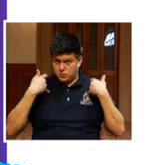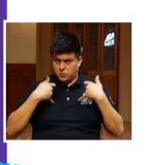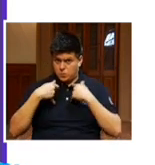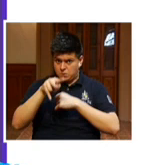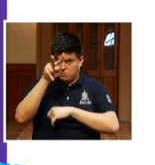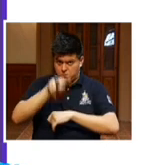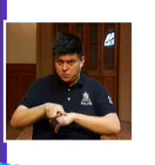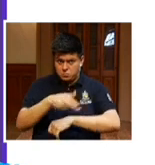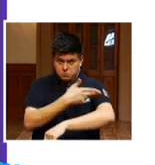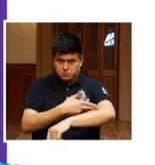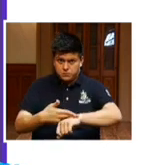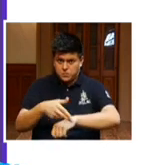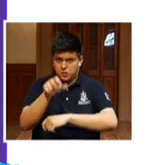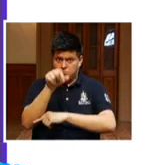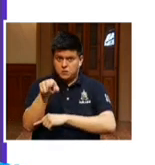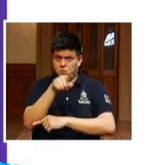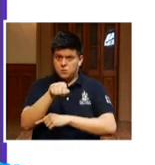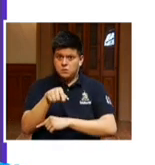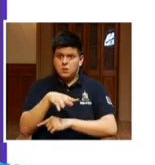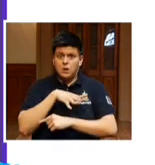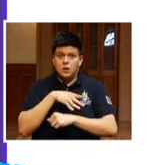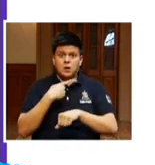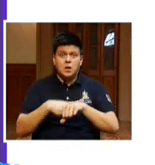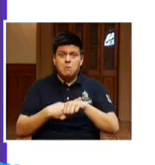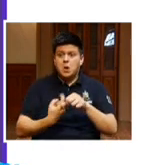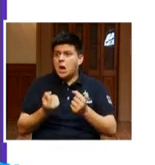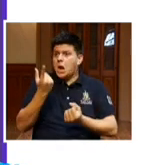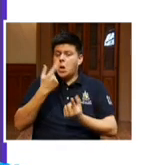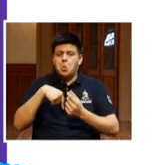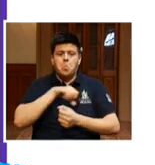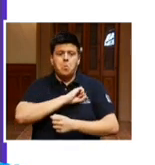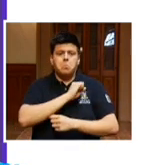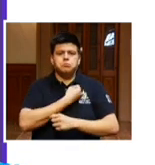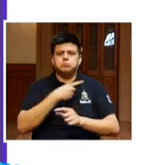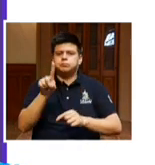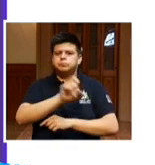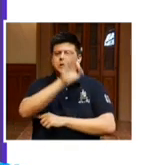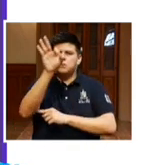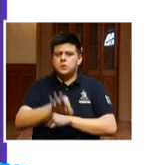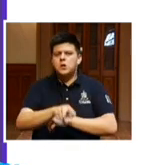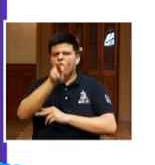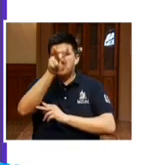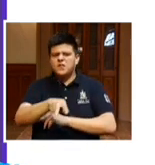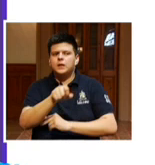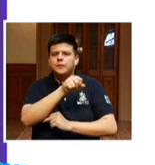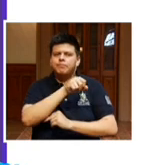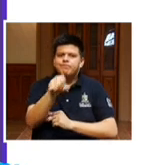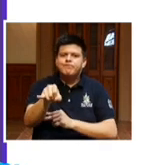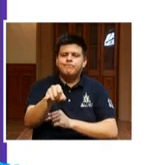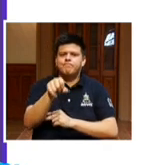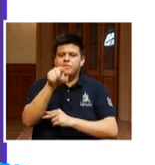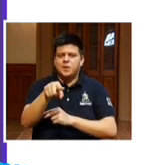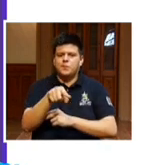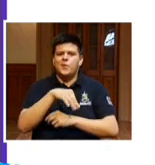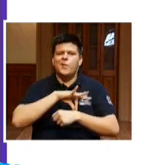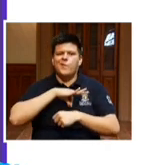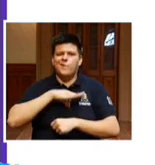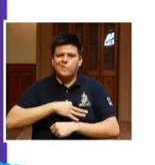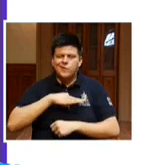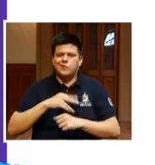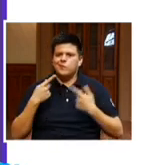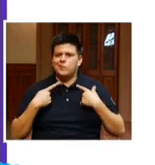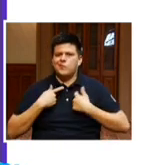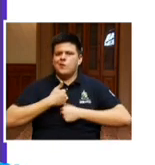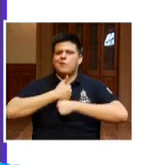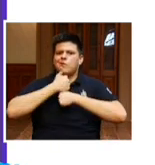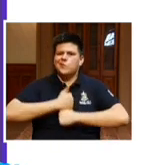y que algunos de ellos no tienen comorbilidades. Entonces, esto es real. hay defunciones y hay familias que están sufriendo